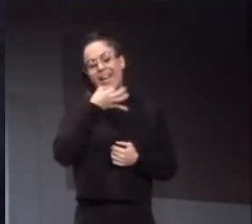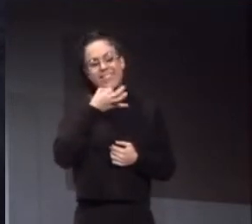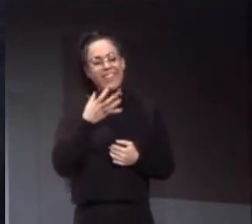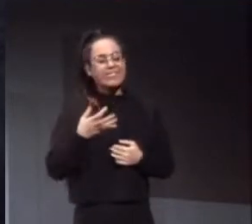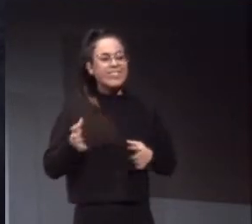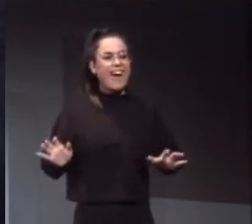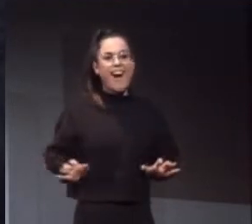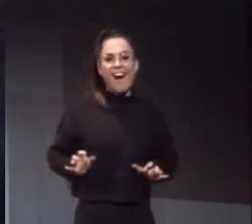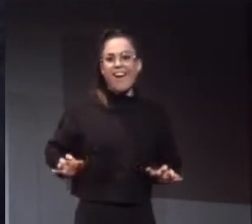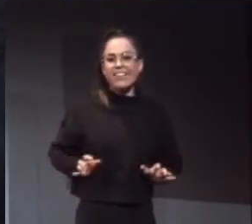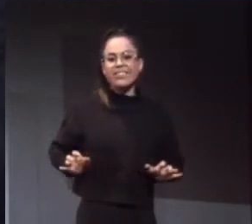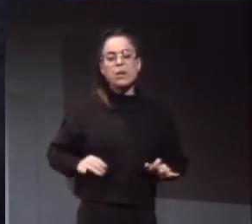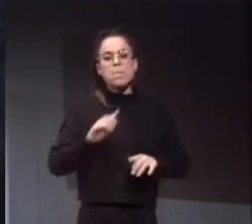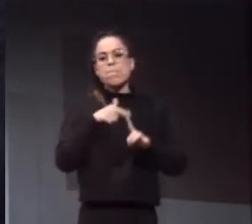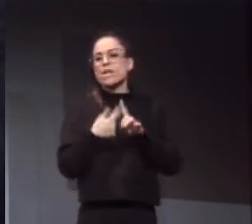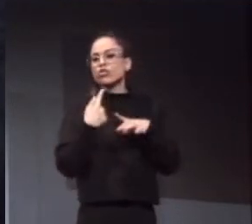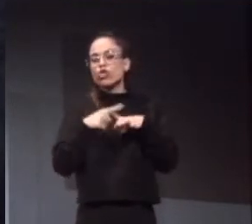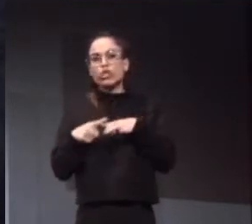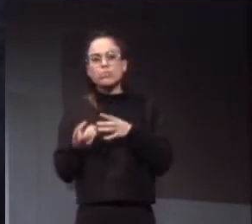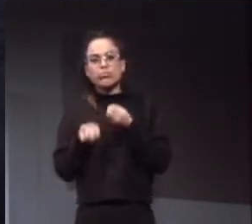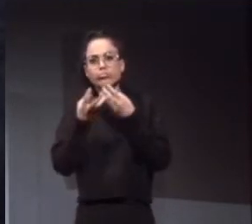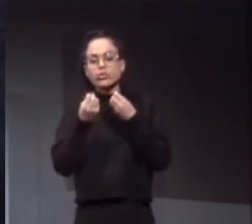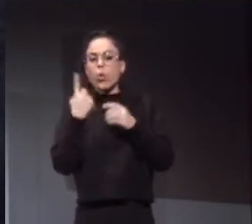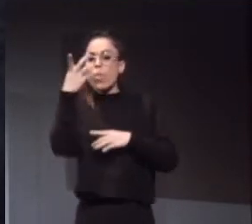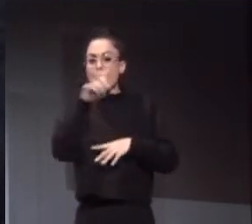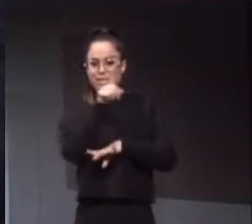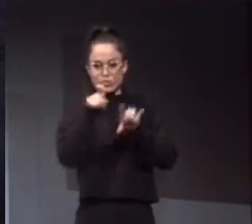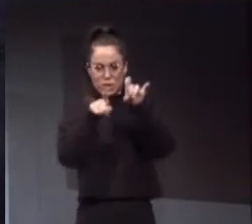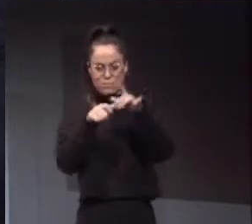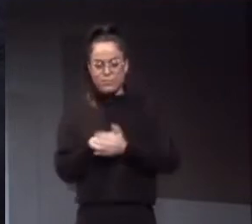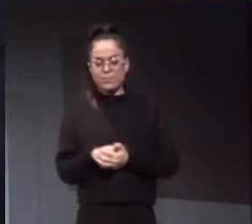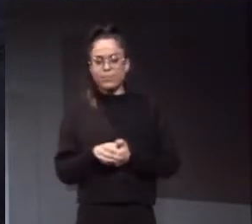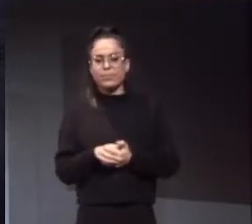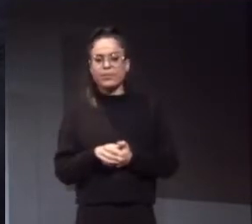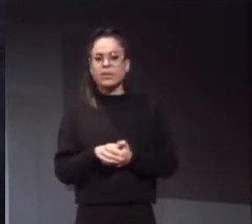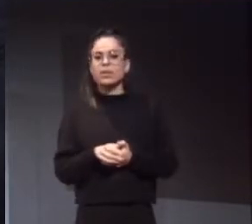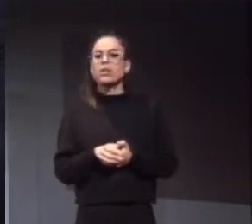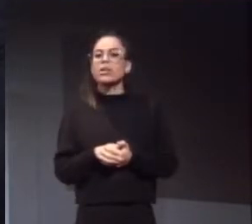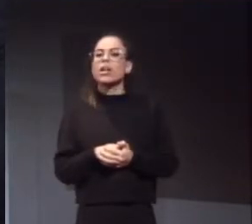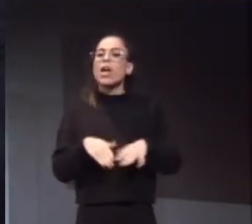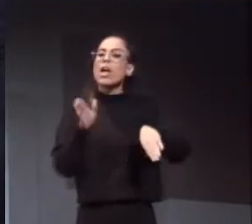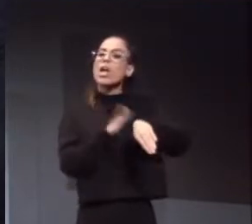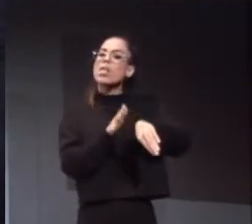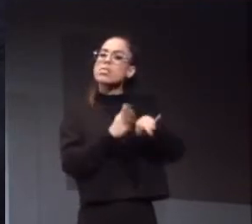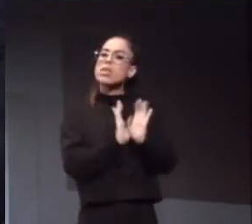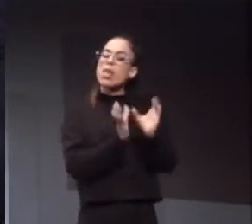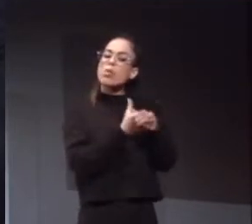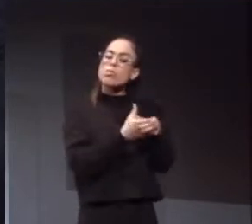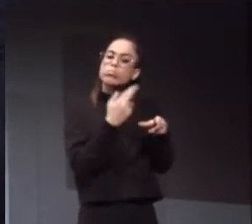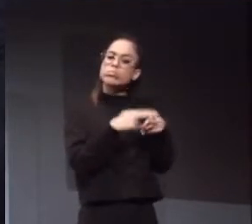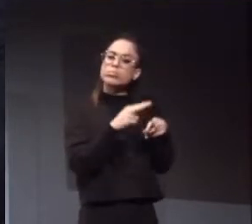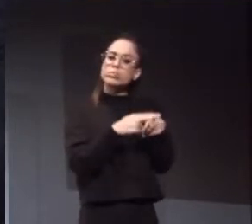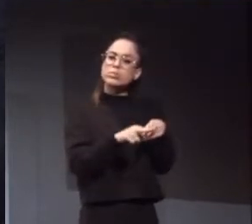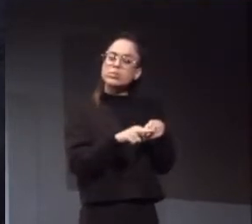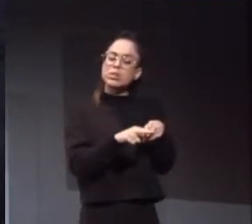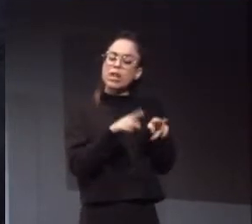profundidades yo quería solo una pregunta la izquierda después de ser propietaria manipulada no se ha